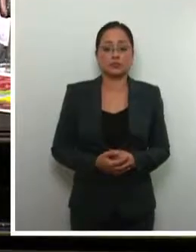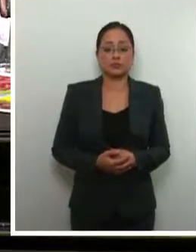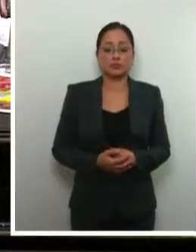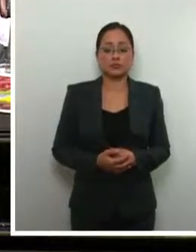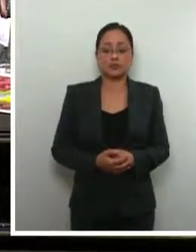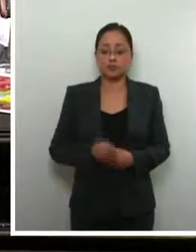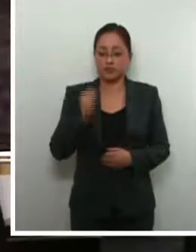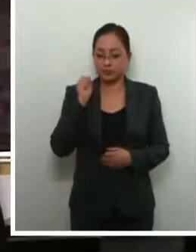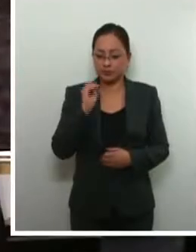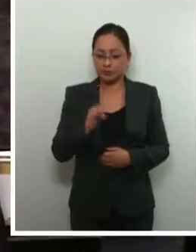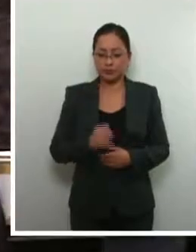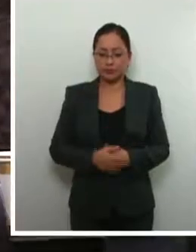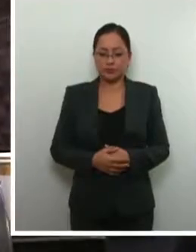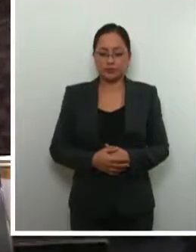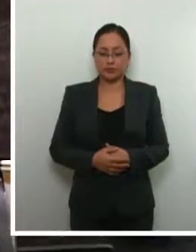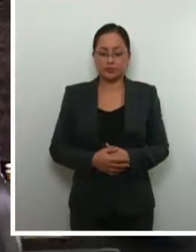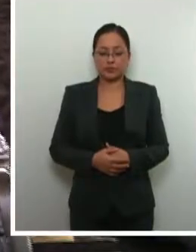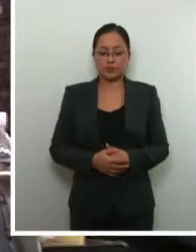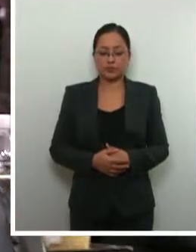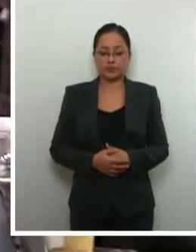Sí.